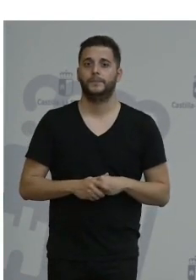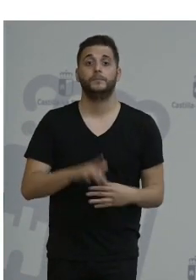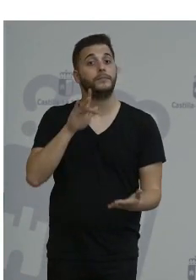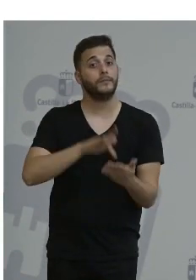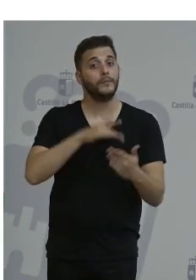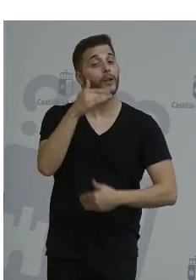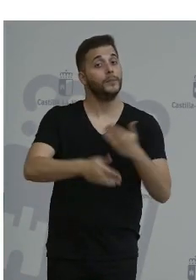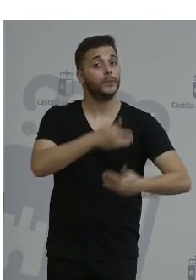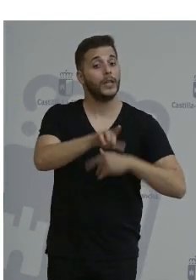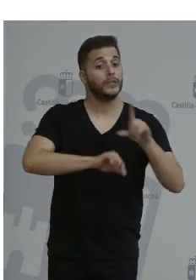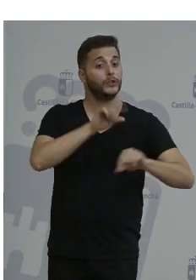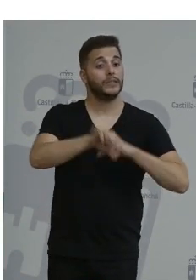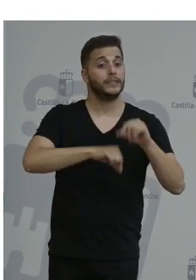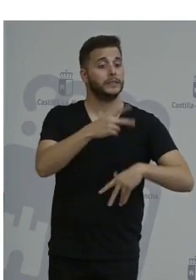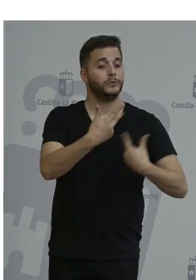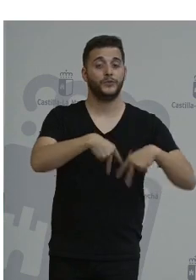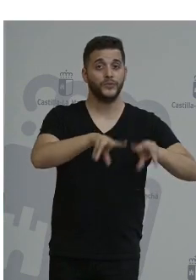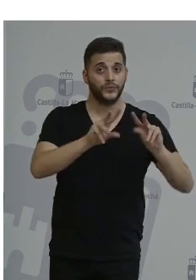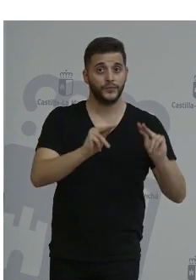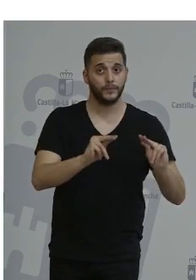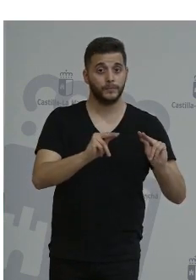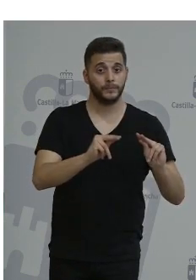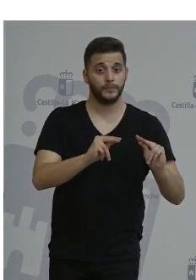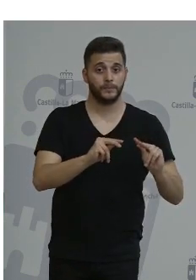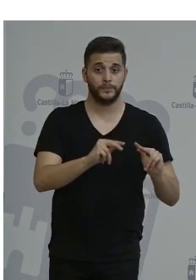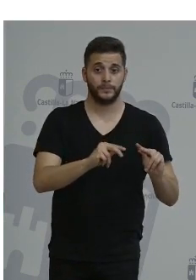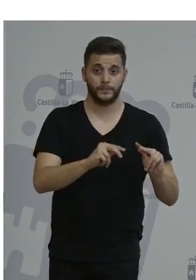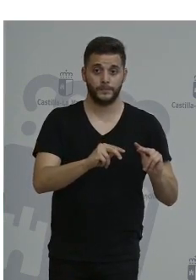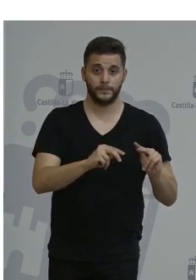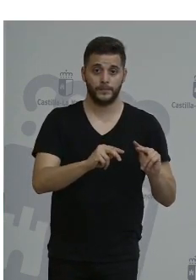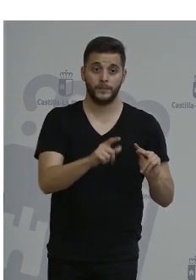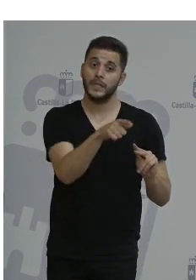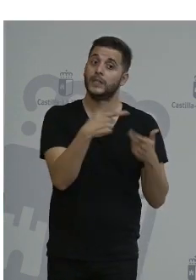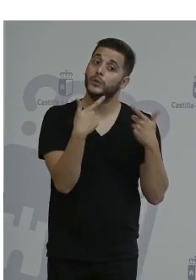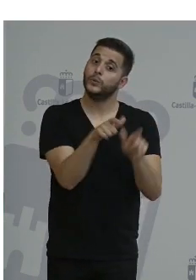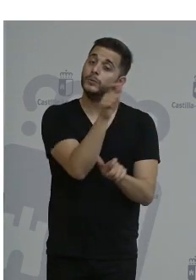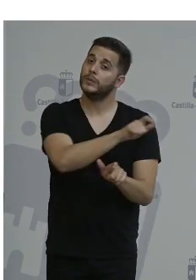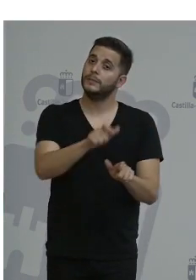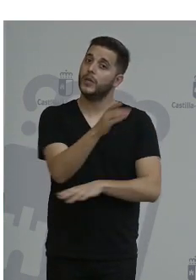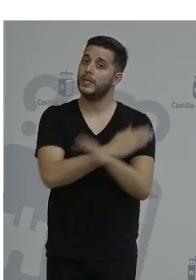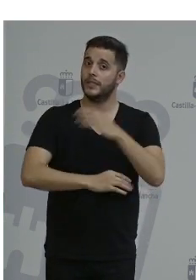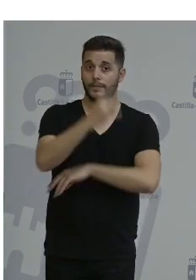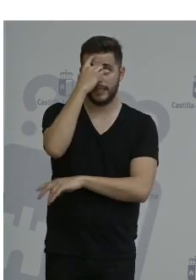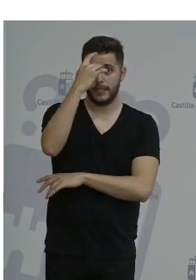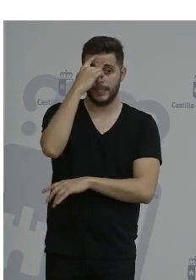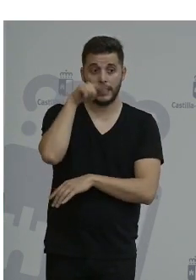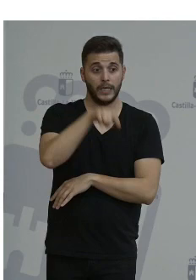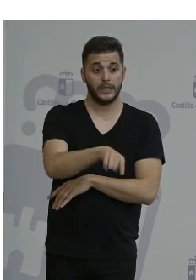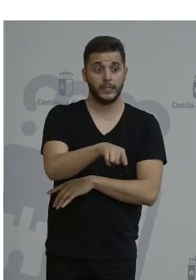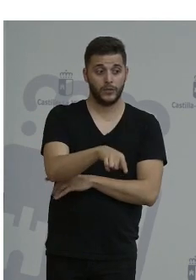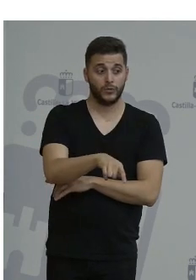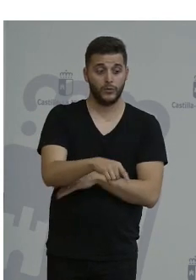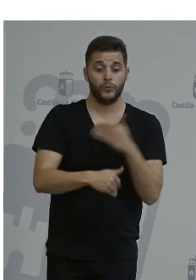procesos selectivos aquellas personas con discapacidad intelectual que superan estos